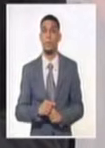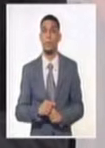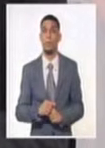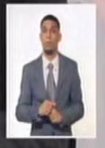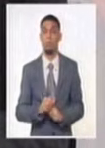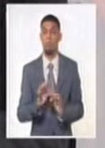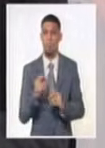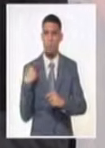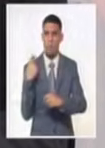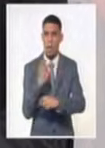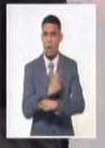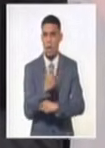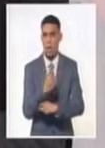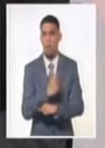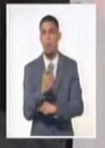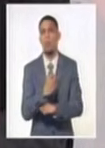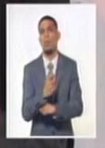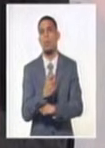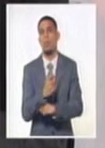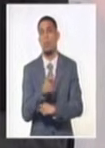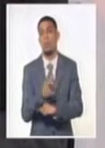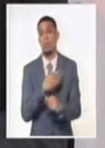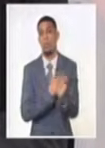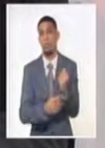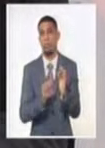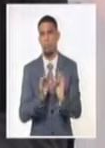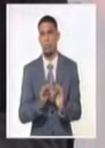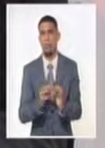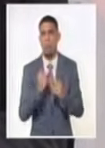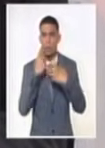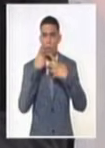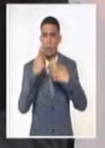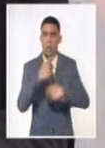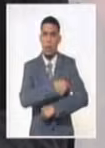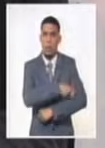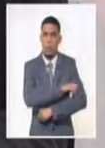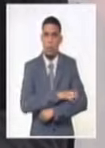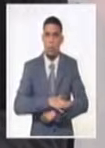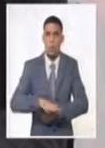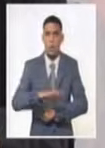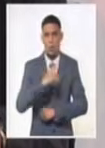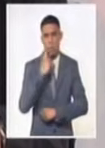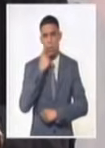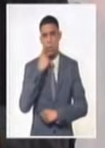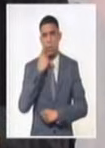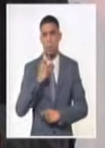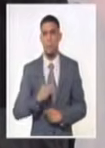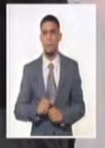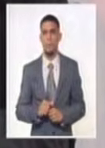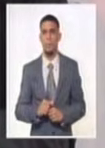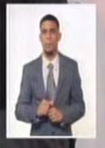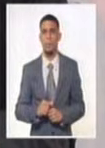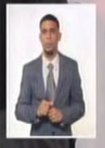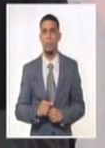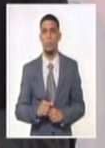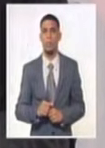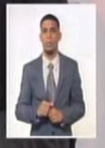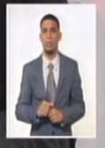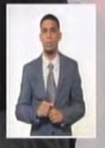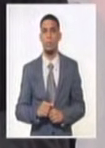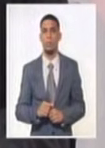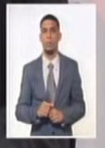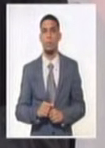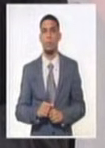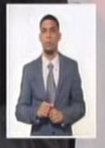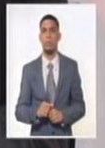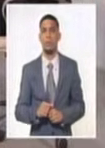maestros y profesores es algo, es una realidad que conoce nuestro pueblo. Y le decía que un componente de este programa es